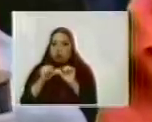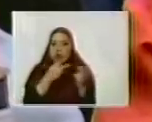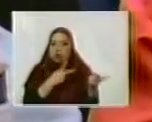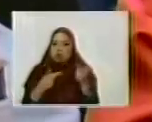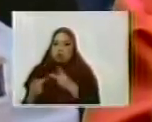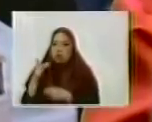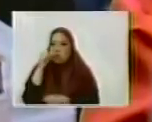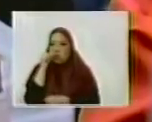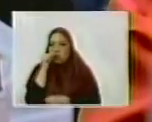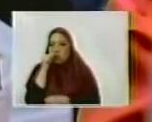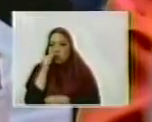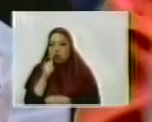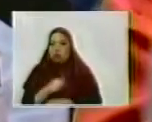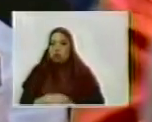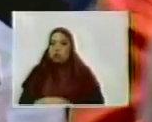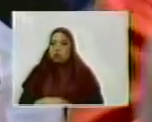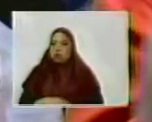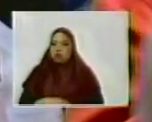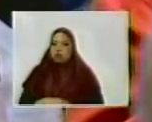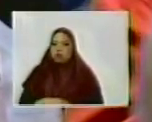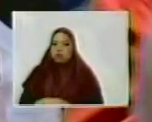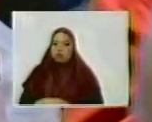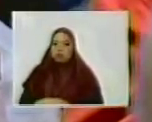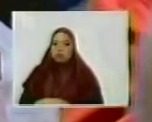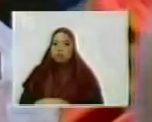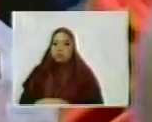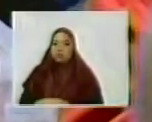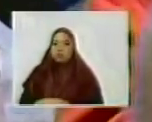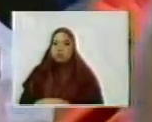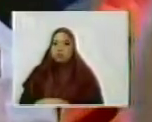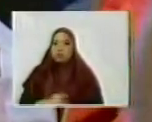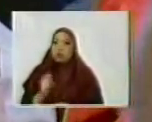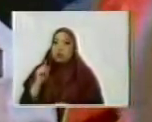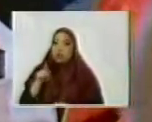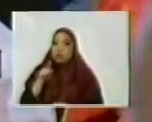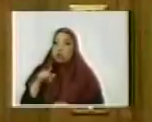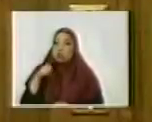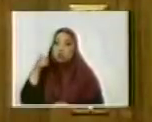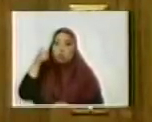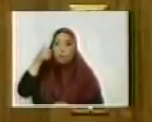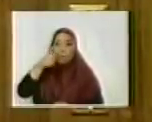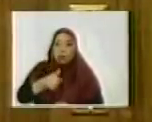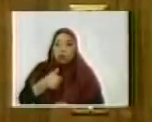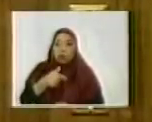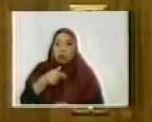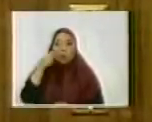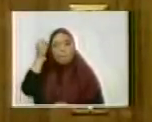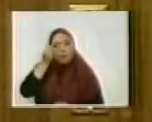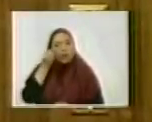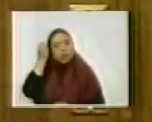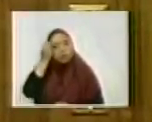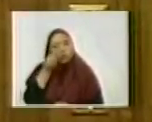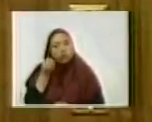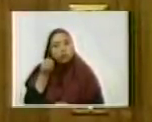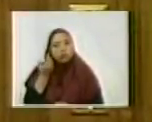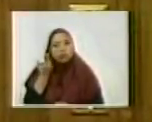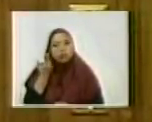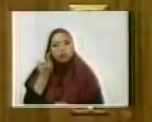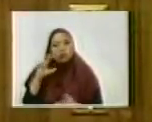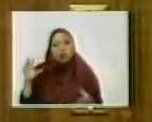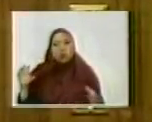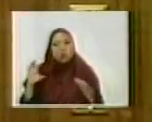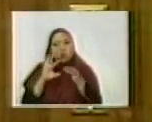presentó Douglas Bravo. Desde entonces creo que nos